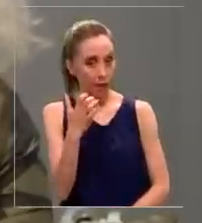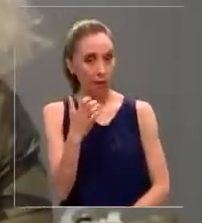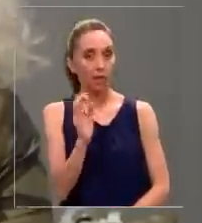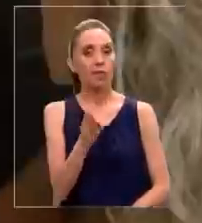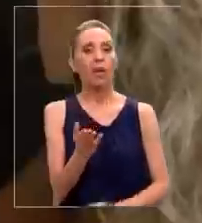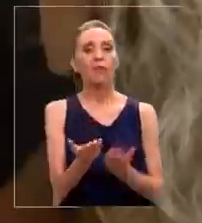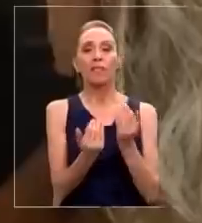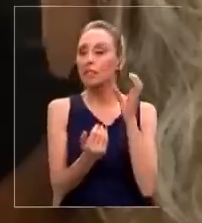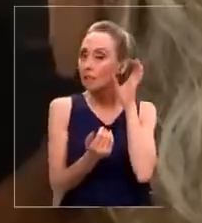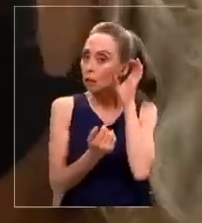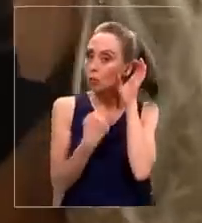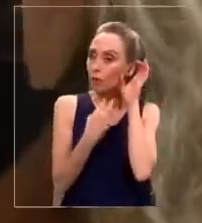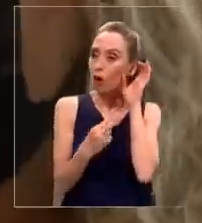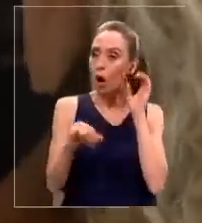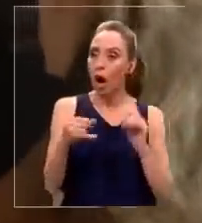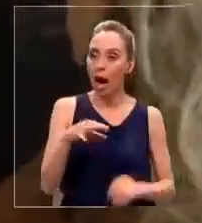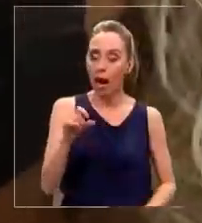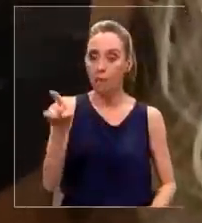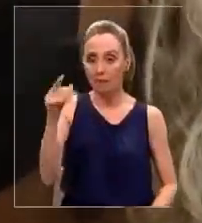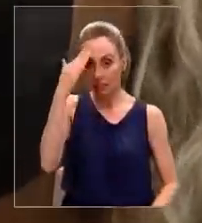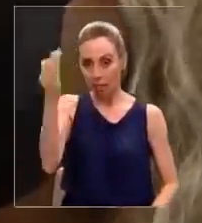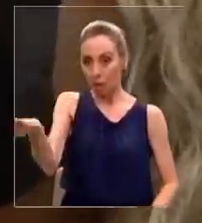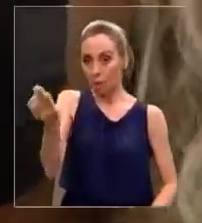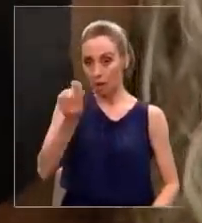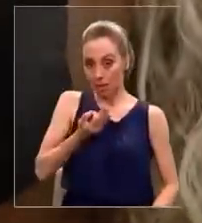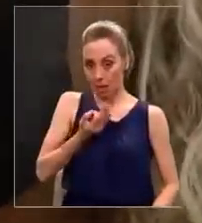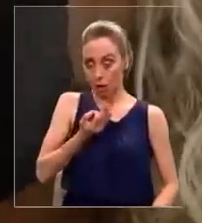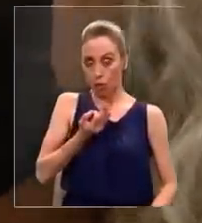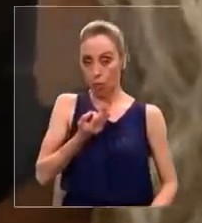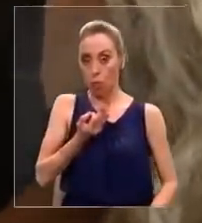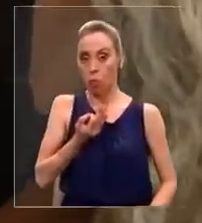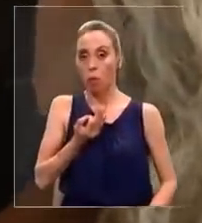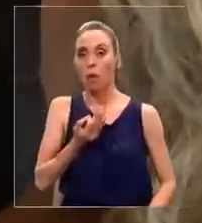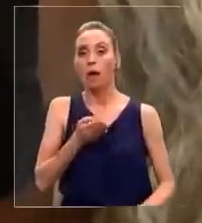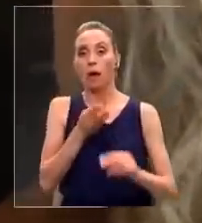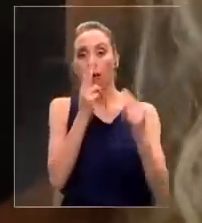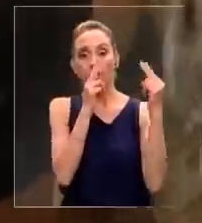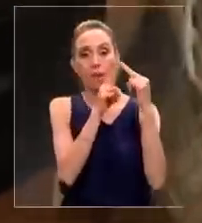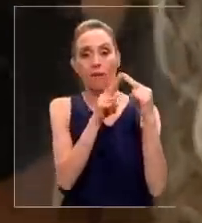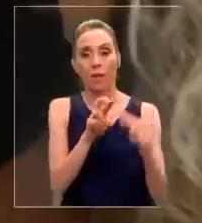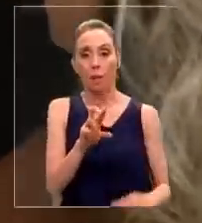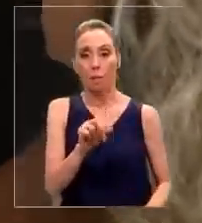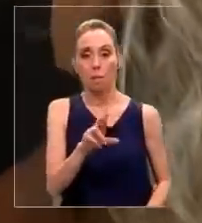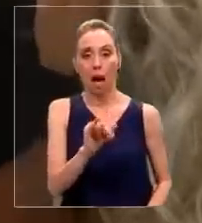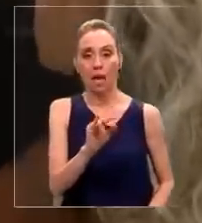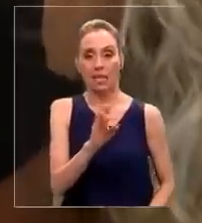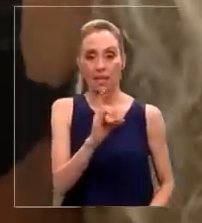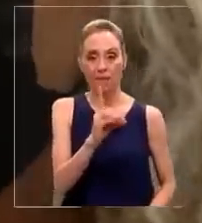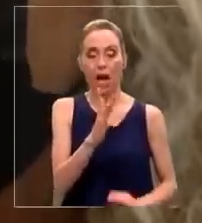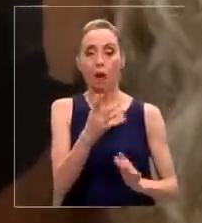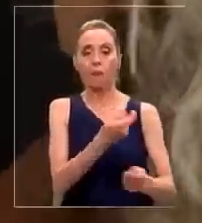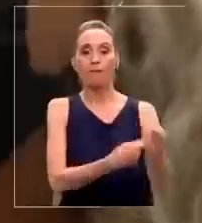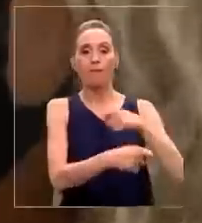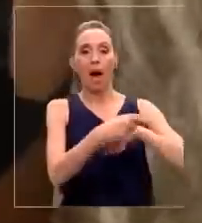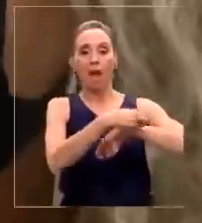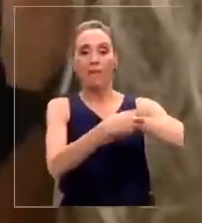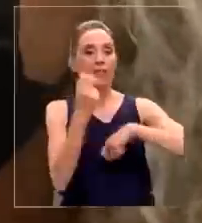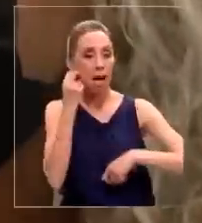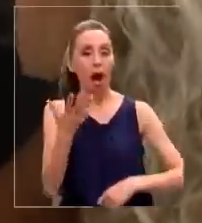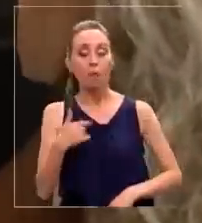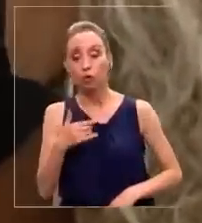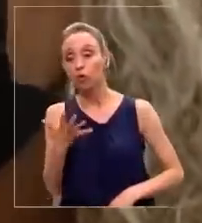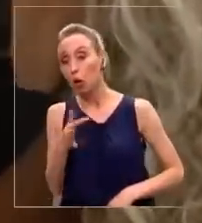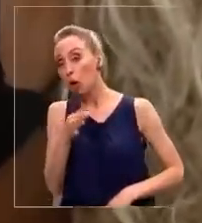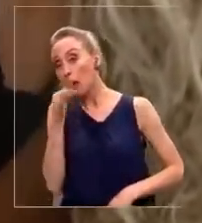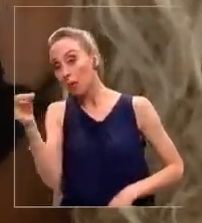que escucharlo, porque Jaime sí me dijo ese día de que iba a ver a Paribet y que a lo mejor le iba a vender algo. A lo mejor yo le